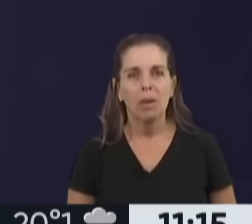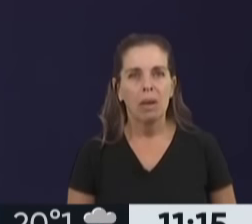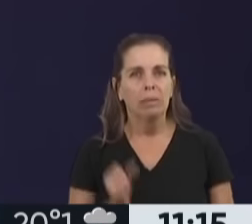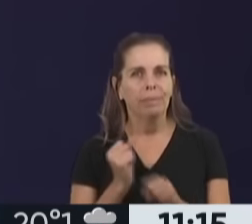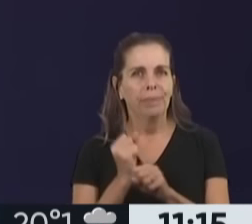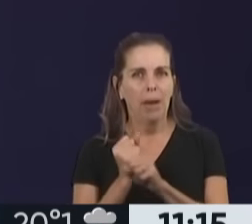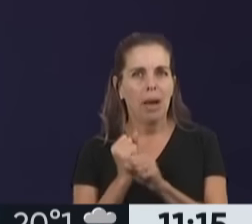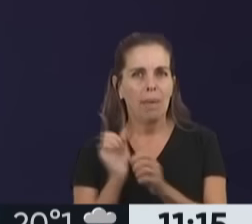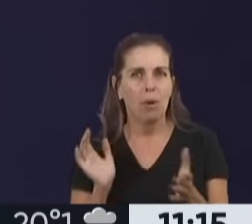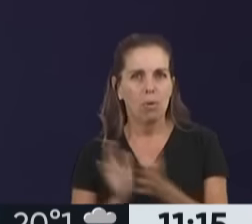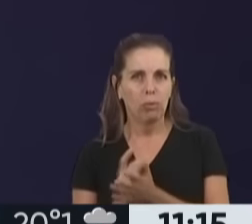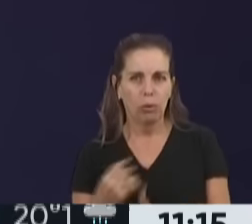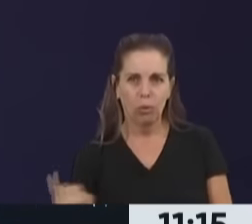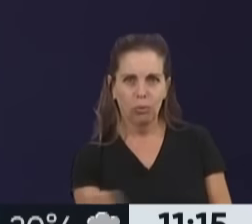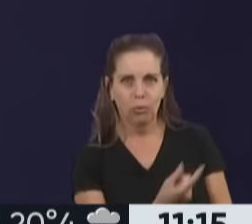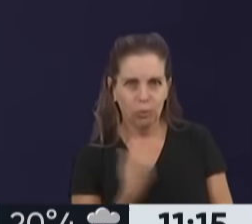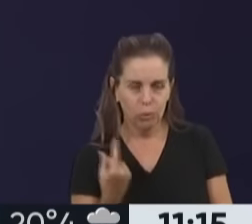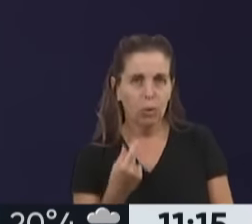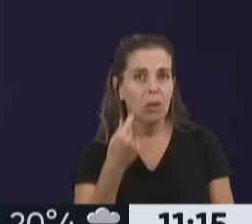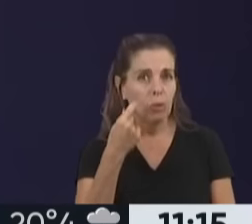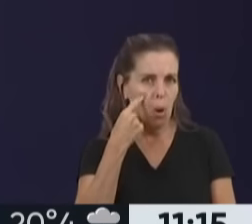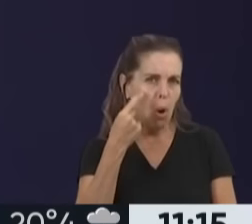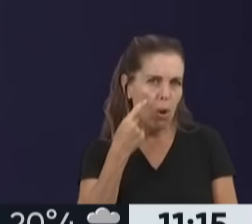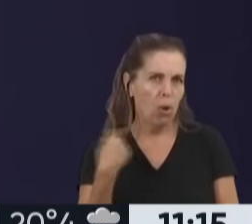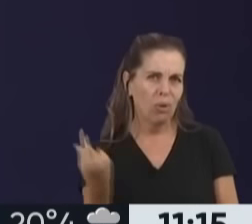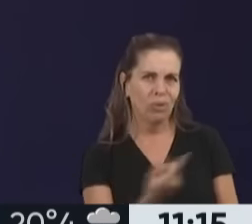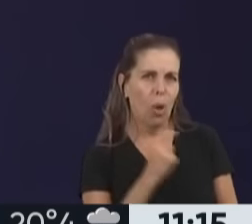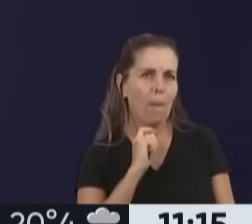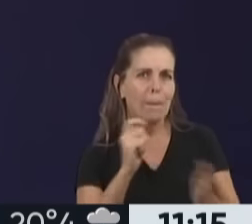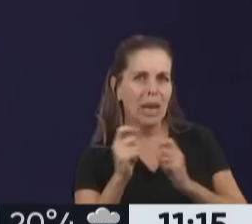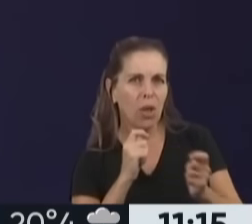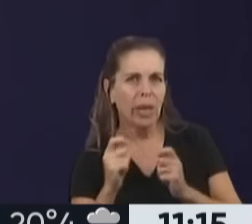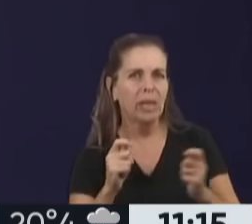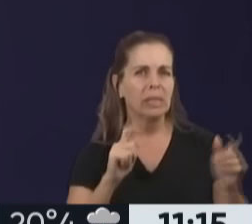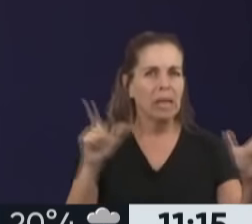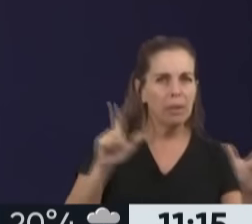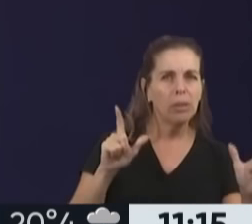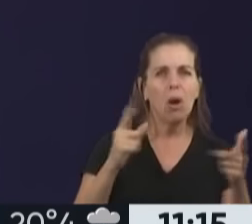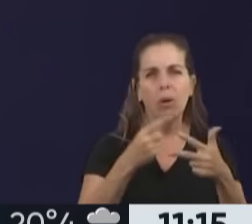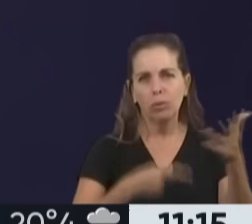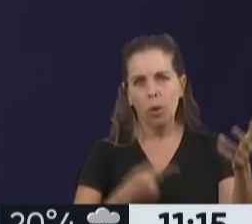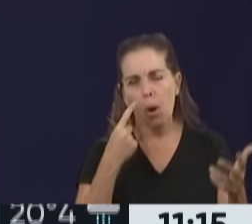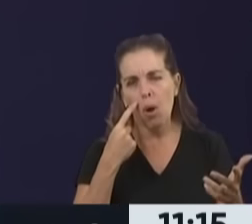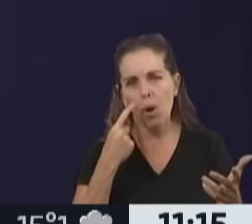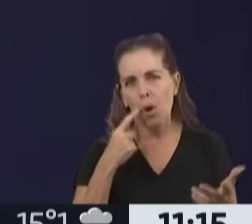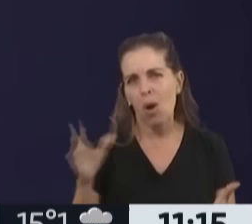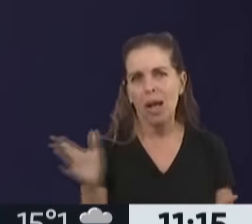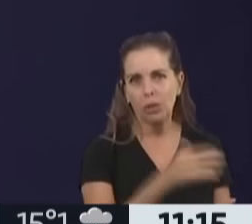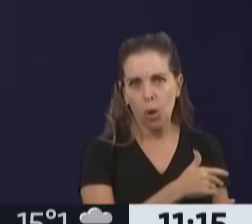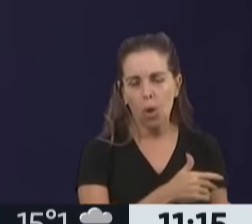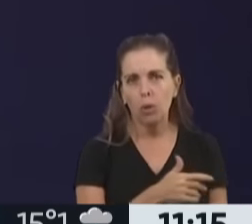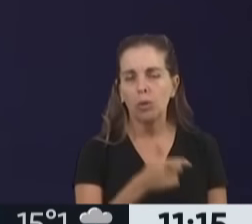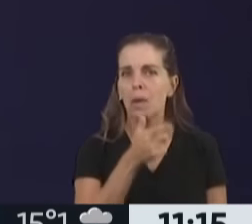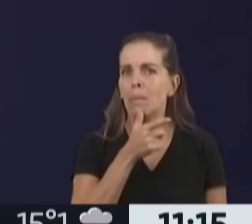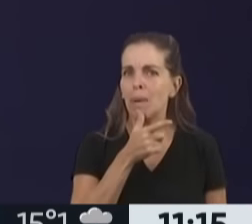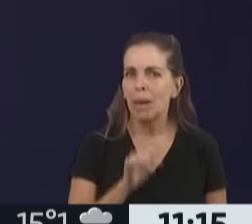Yo conozco también bastante bien desde adentro los medios y creo que como en todo creo que como en